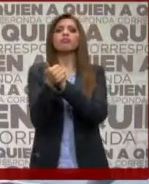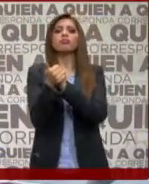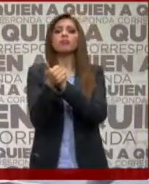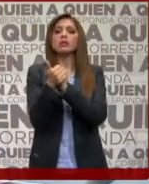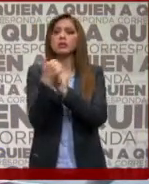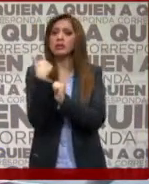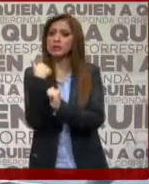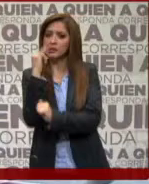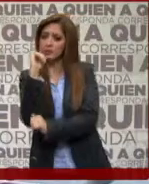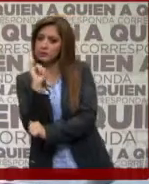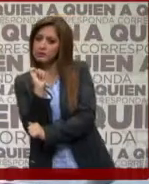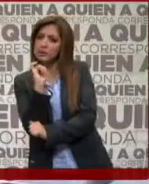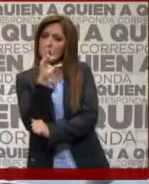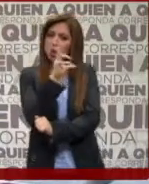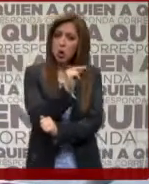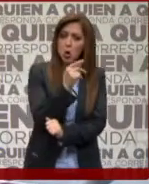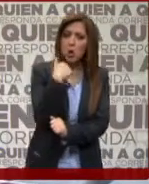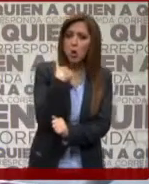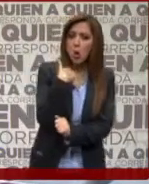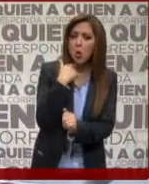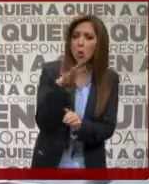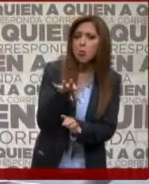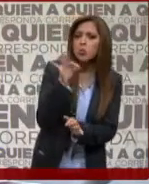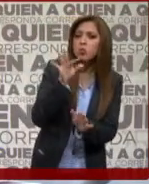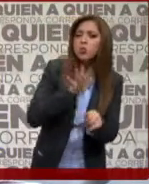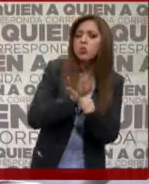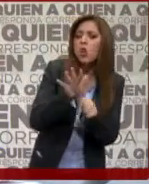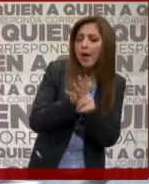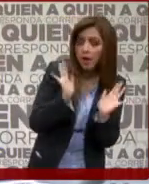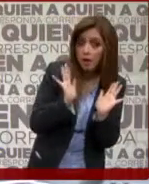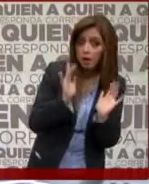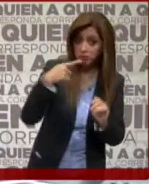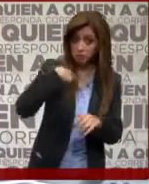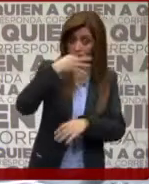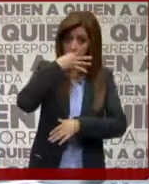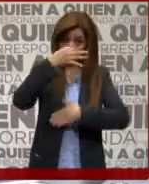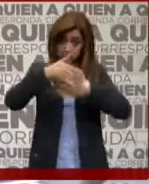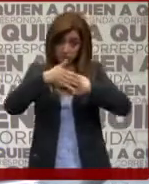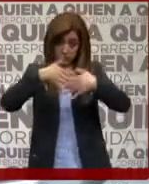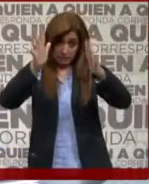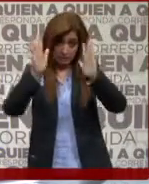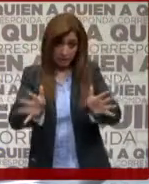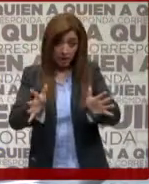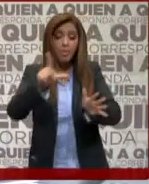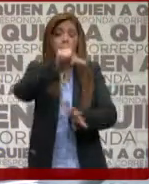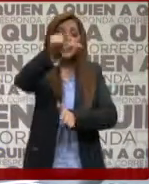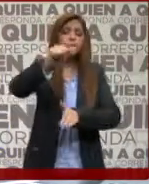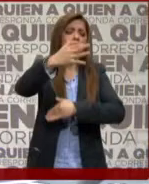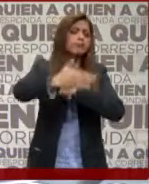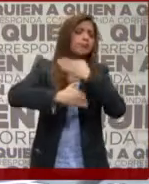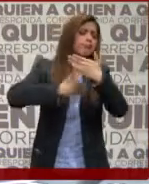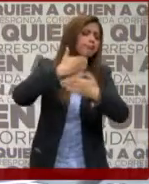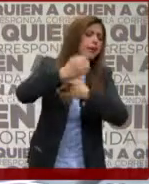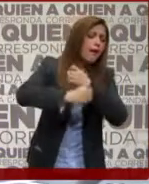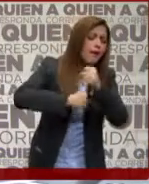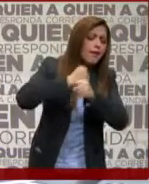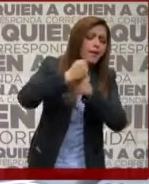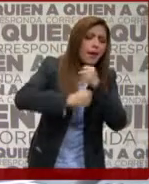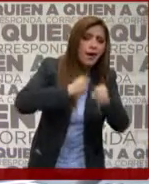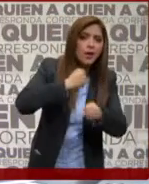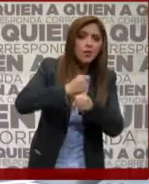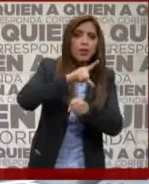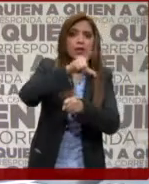que digan sí o no el aviso está da al paso del tiempo el éxito de esta gira nos llevó a atender algunos casos